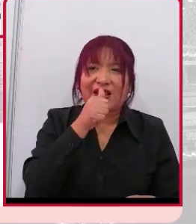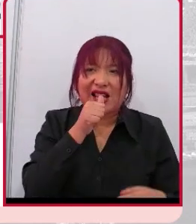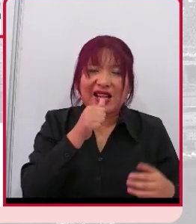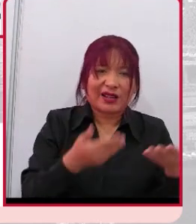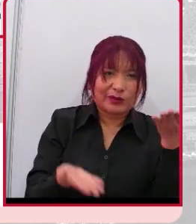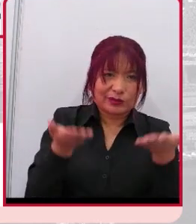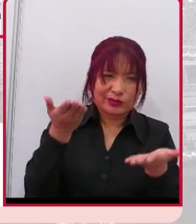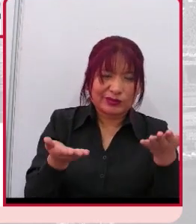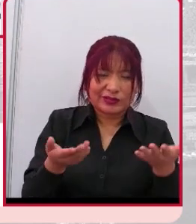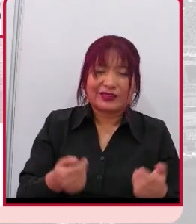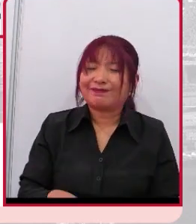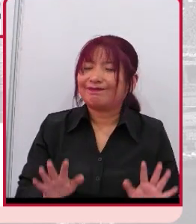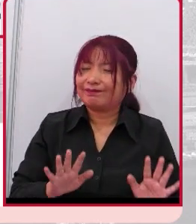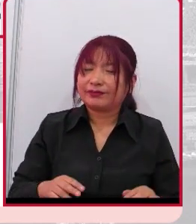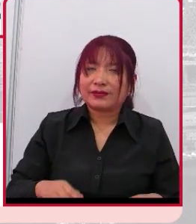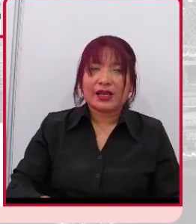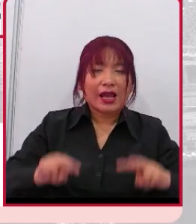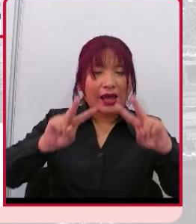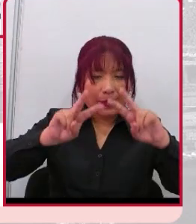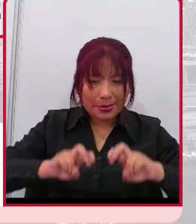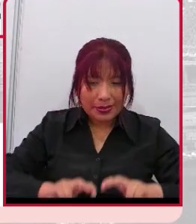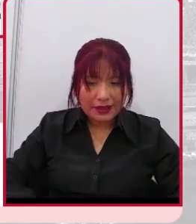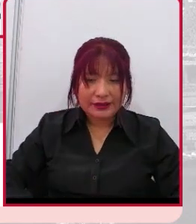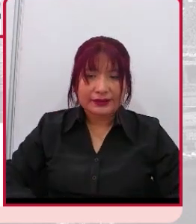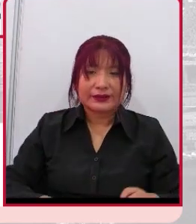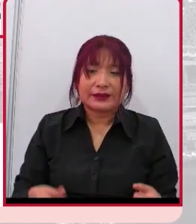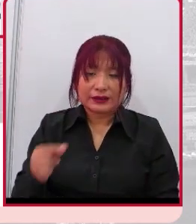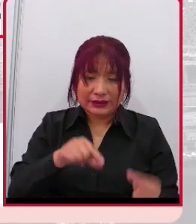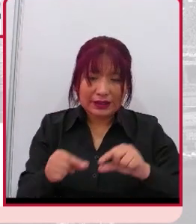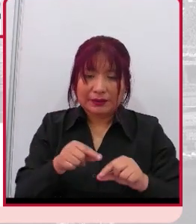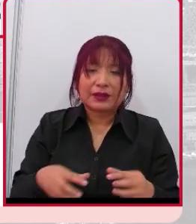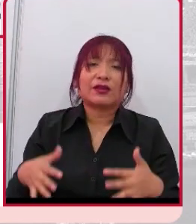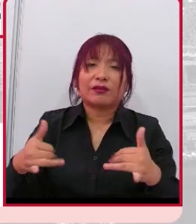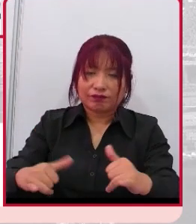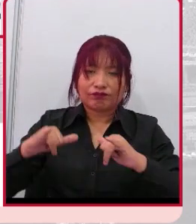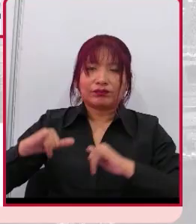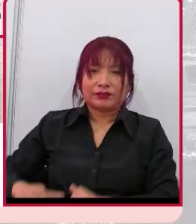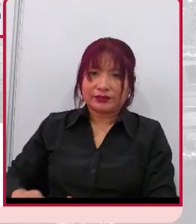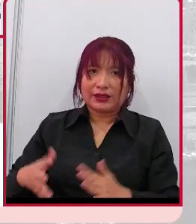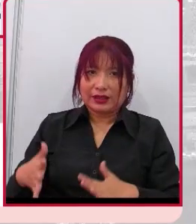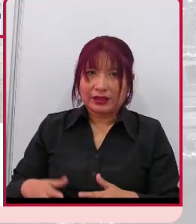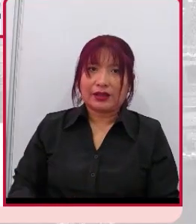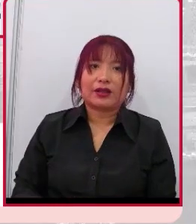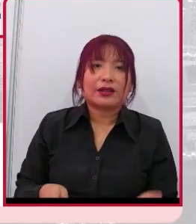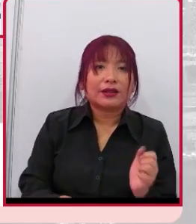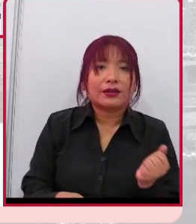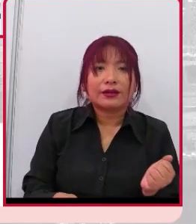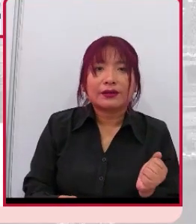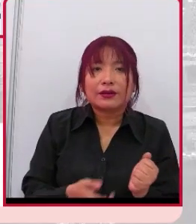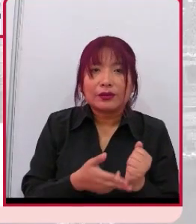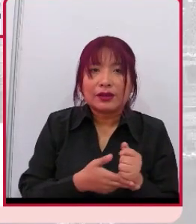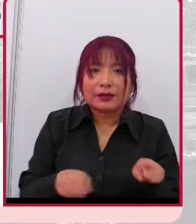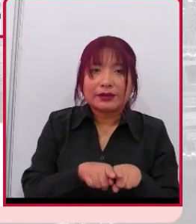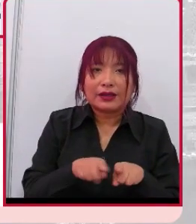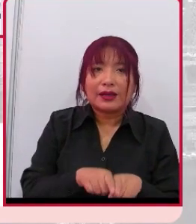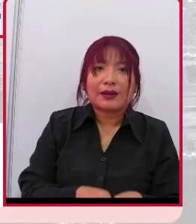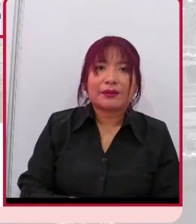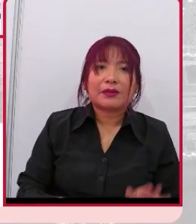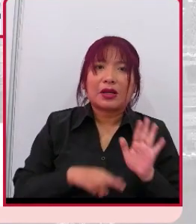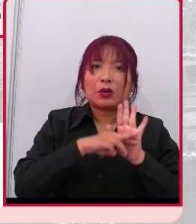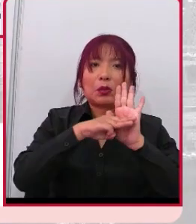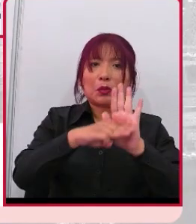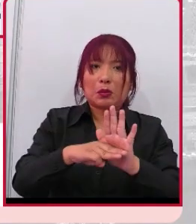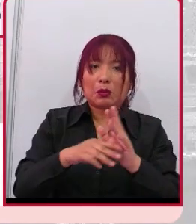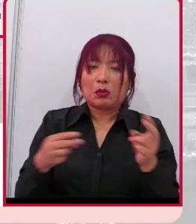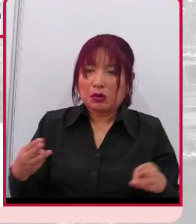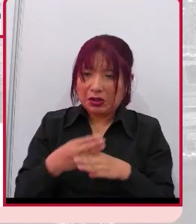análisis químico. Finalmente también guardaba una buena correlación y encontramos un modelo matemático que es el que se muestra a continuación y con el cual comenzamos